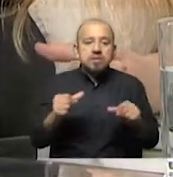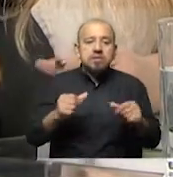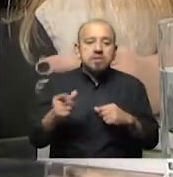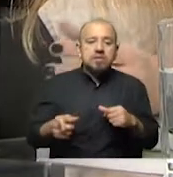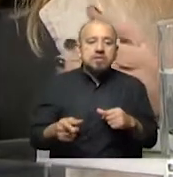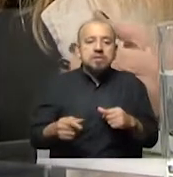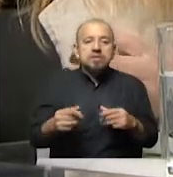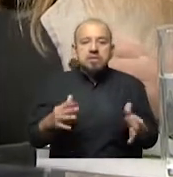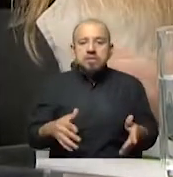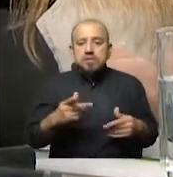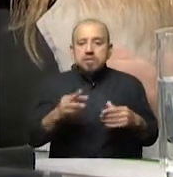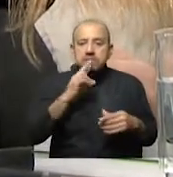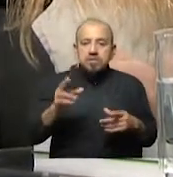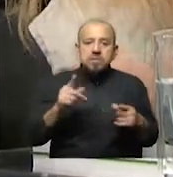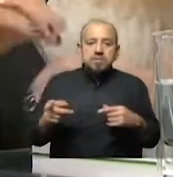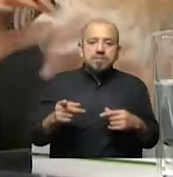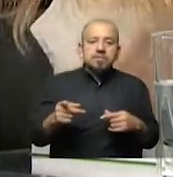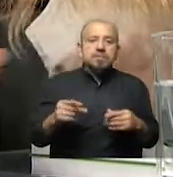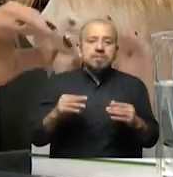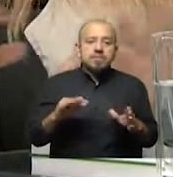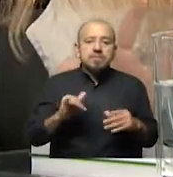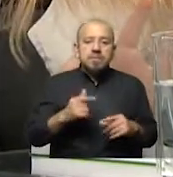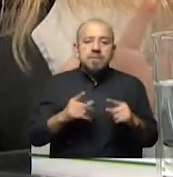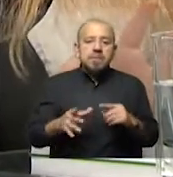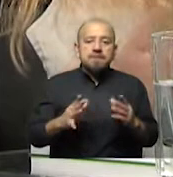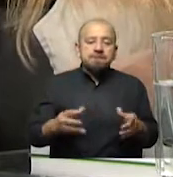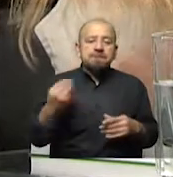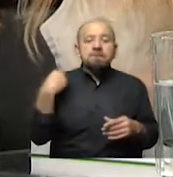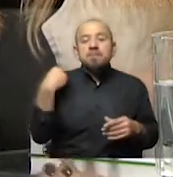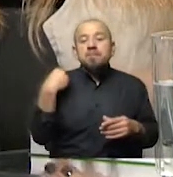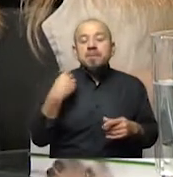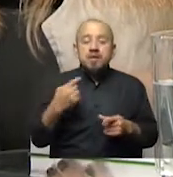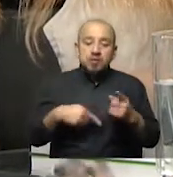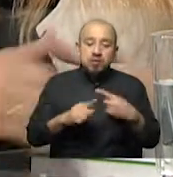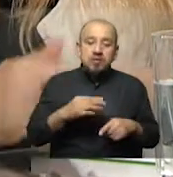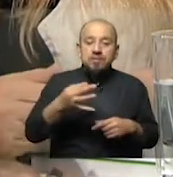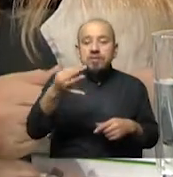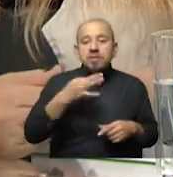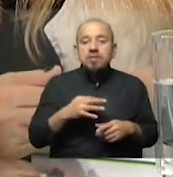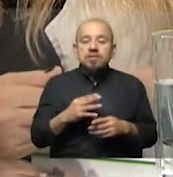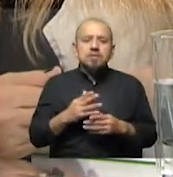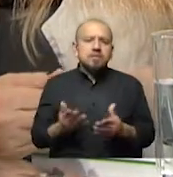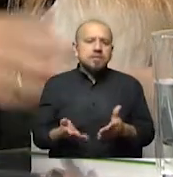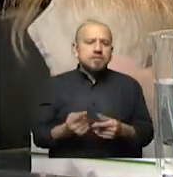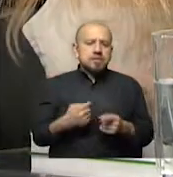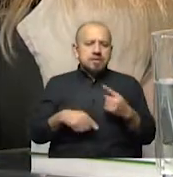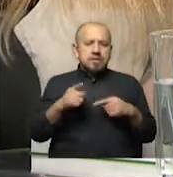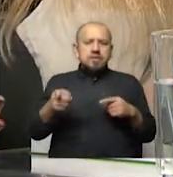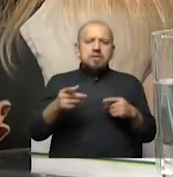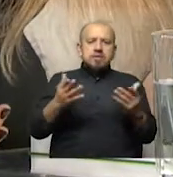alguien con este prolijo contestaban horas y media después le dije Ya basta yo estoy harta Y entonces me dijo Ay no pero